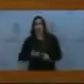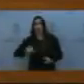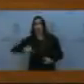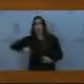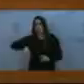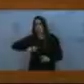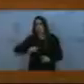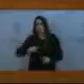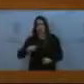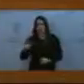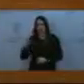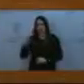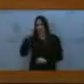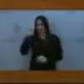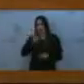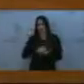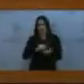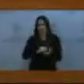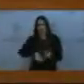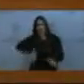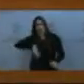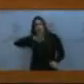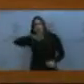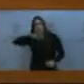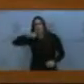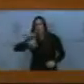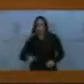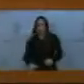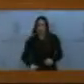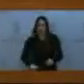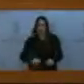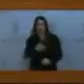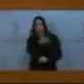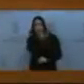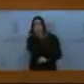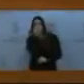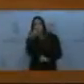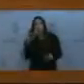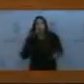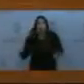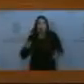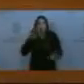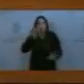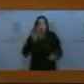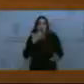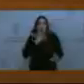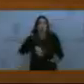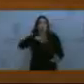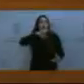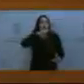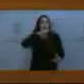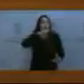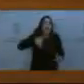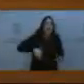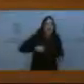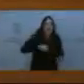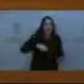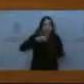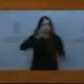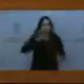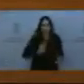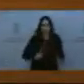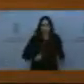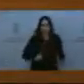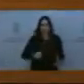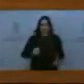segundo vaso lleno, rebosado. Otros, no sé si todavía se les habrá llenado el primero. Yo